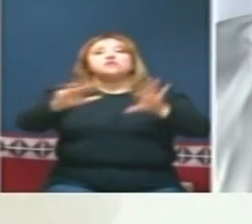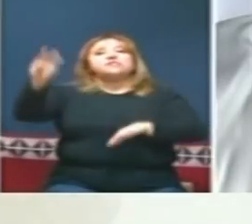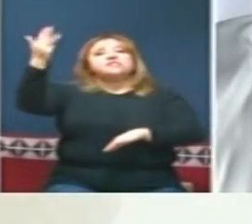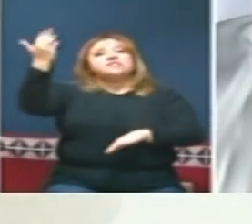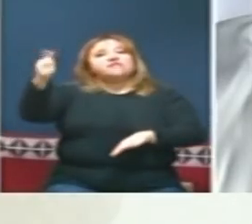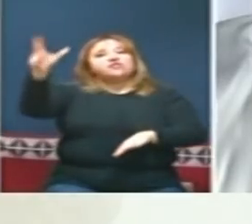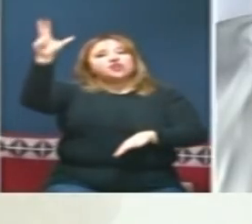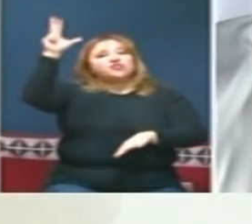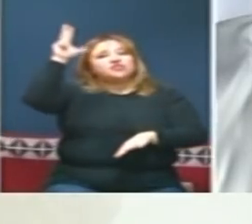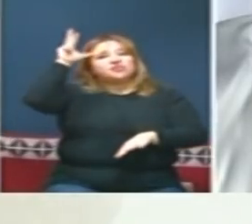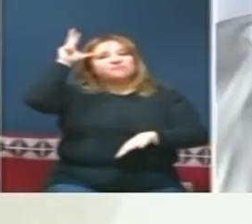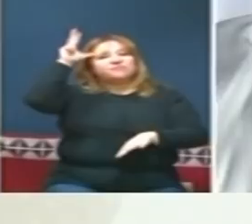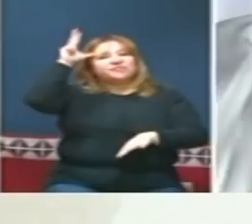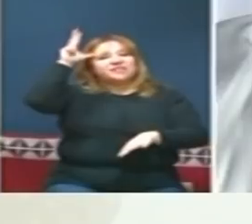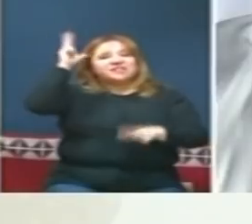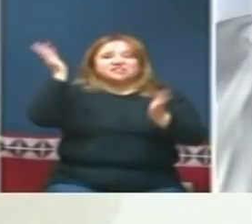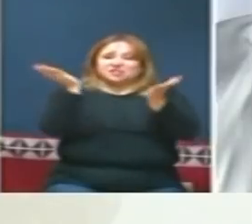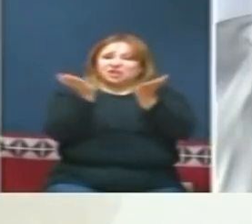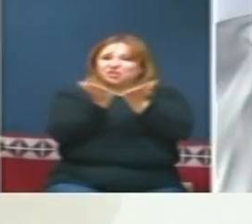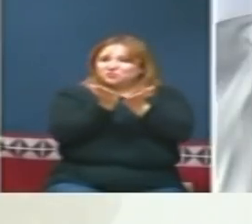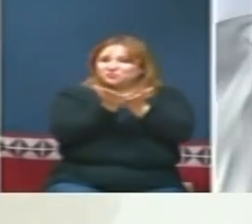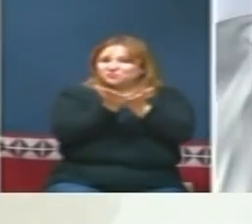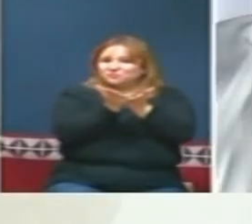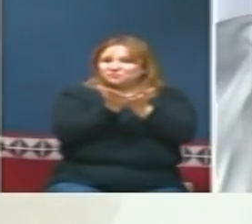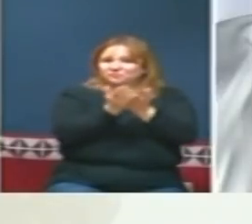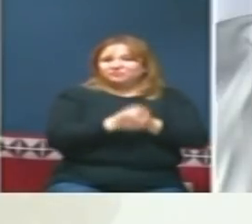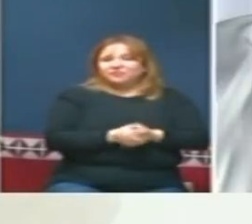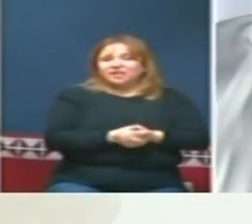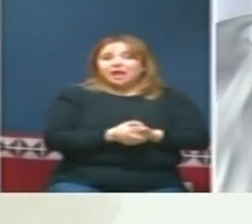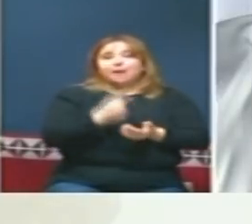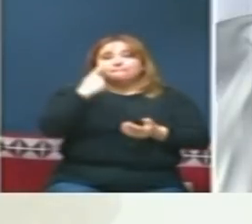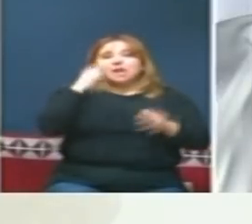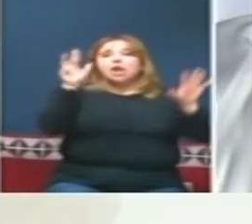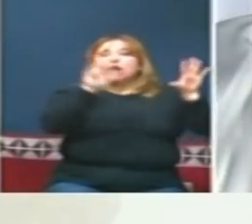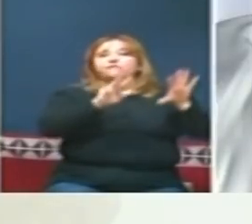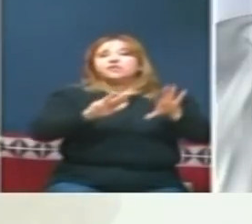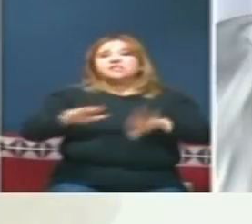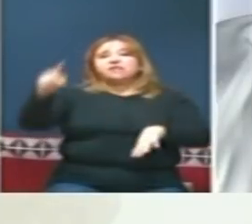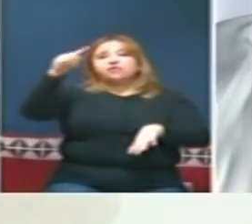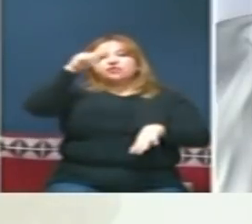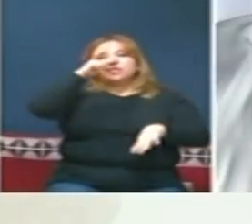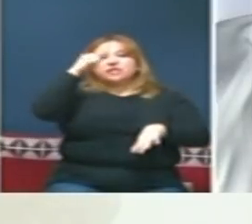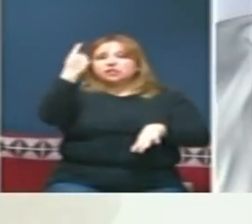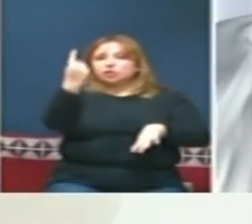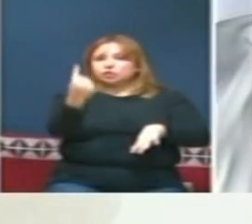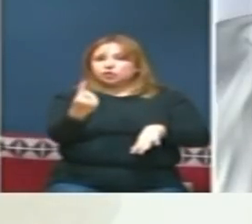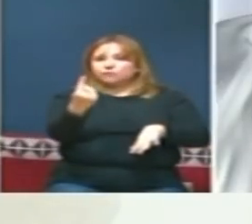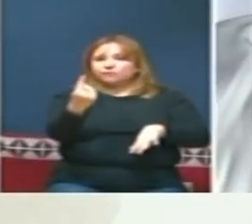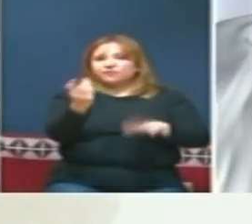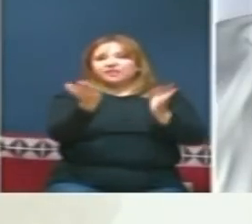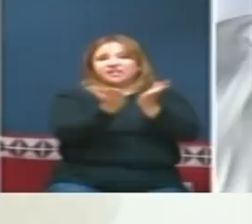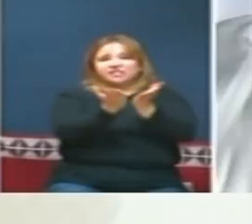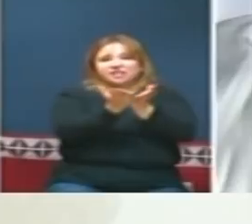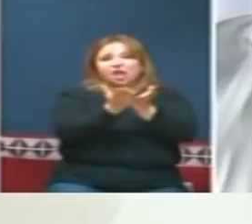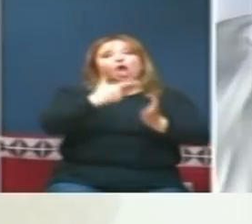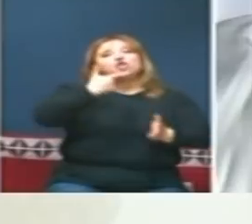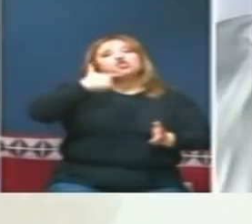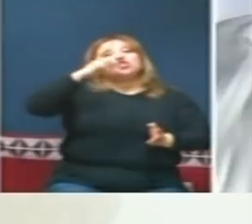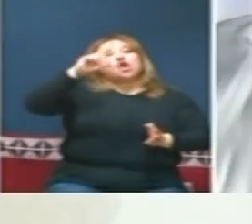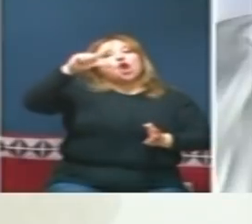1968 hizo su profesión simple. En 1971 hizo su profesión solemne.